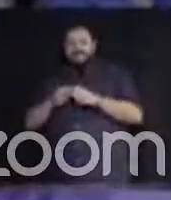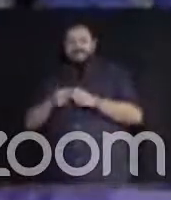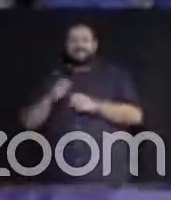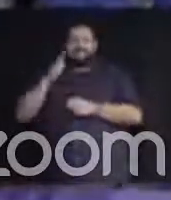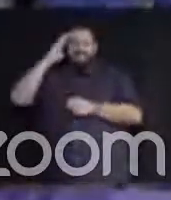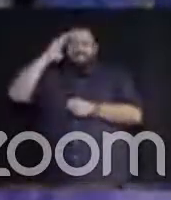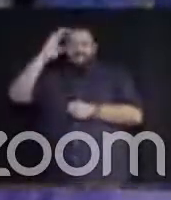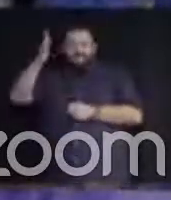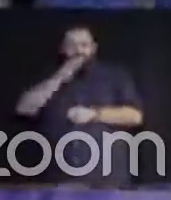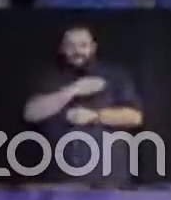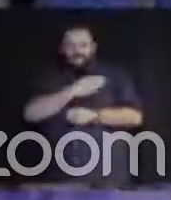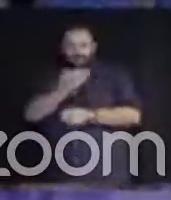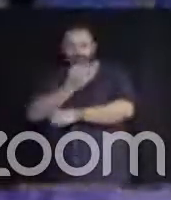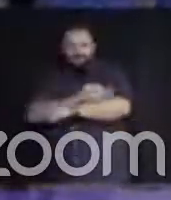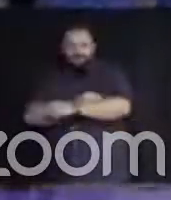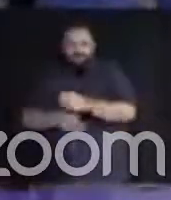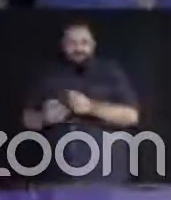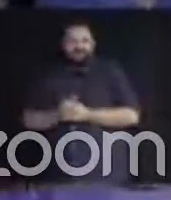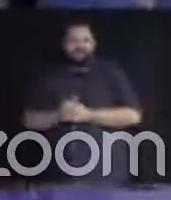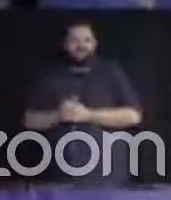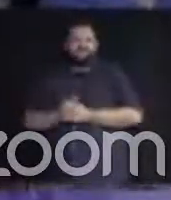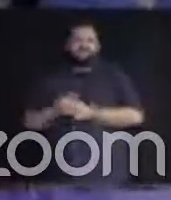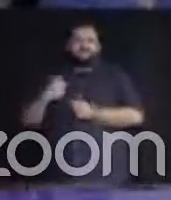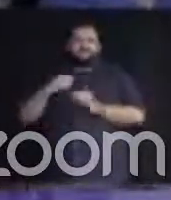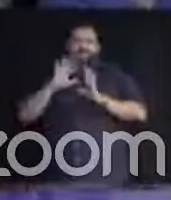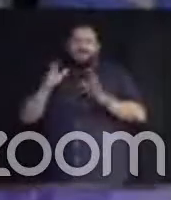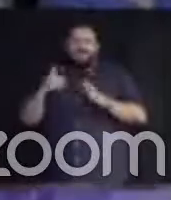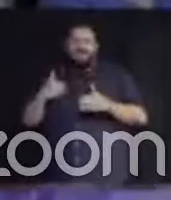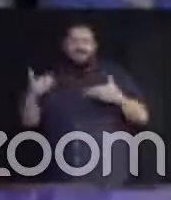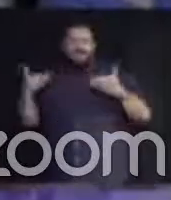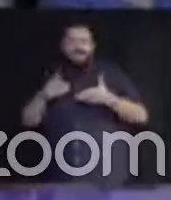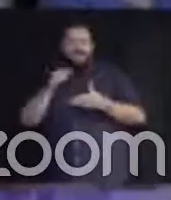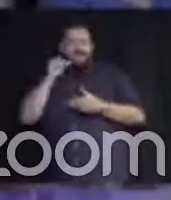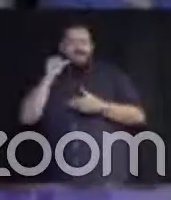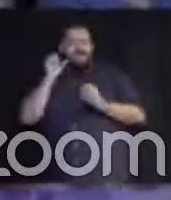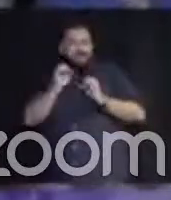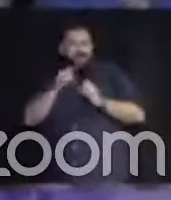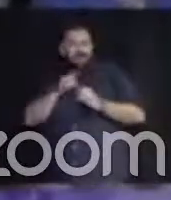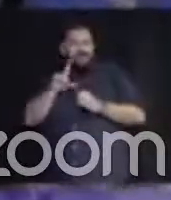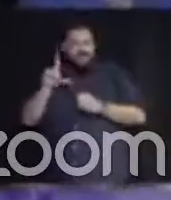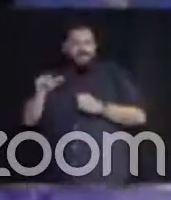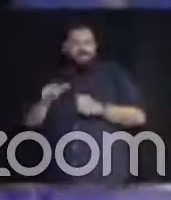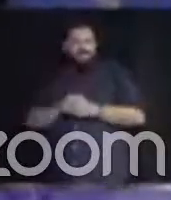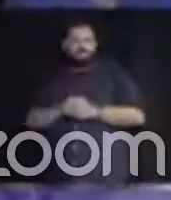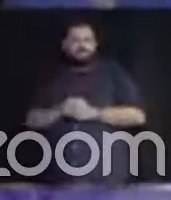Hola, buenas tardes. Ya me había presentado ayer.